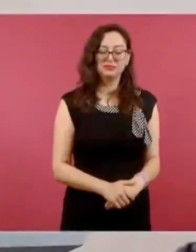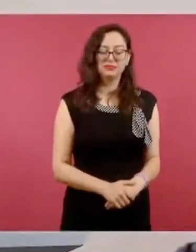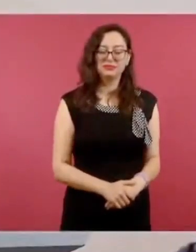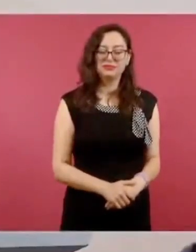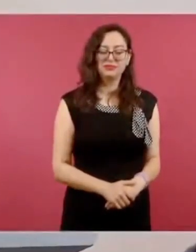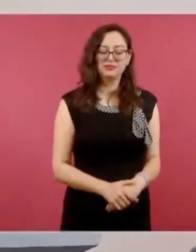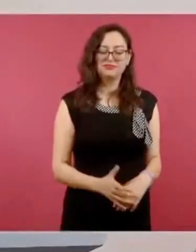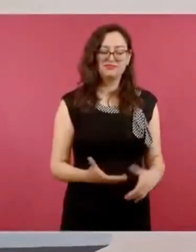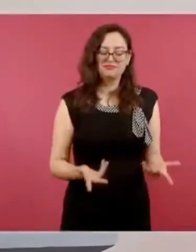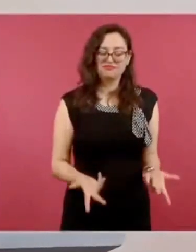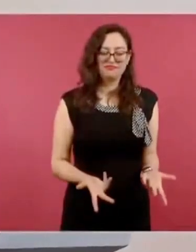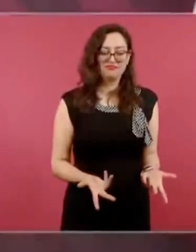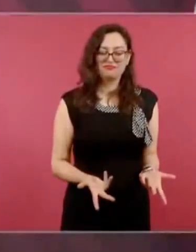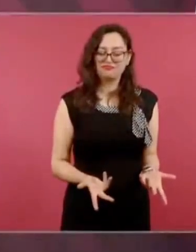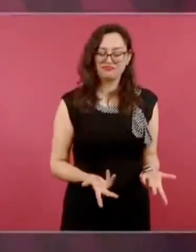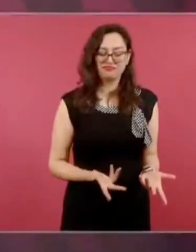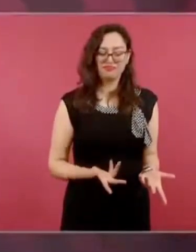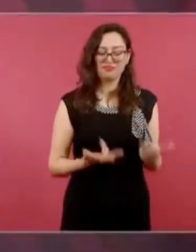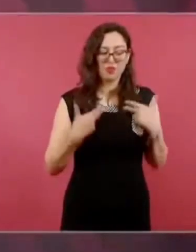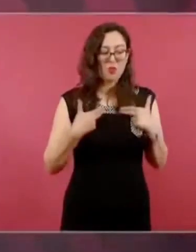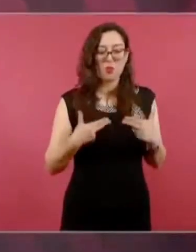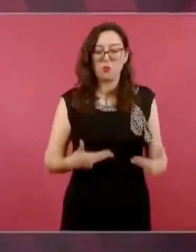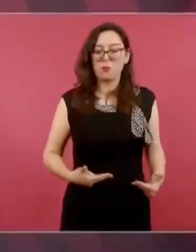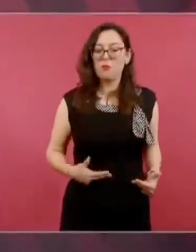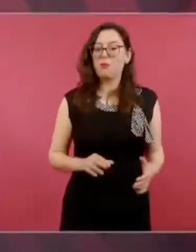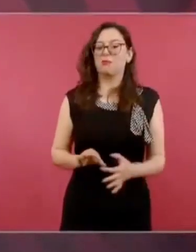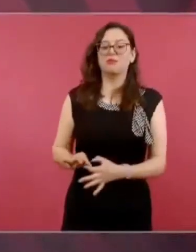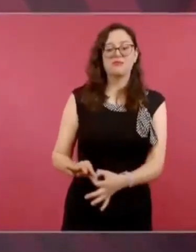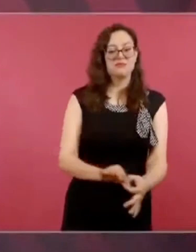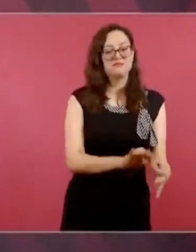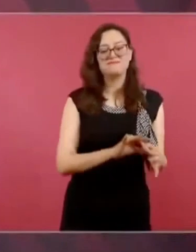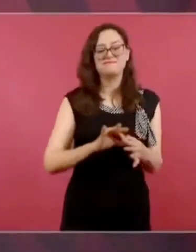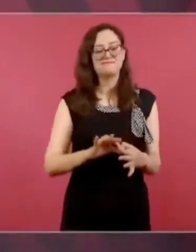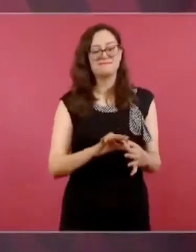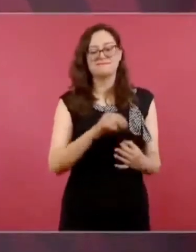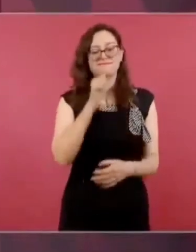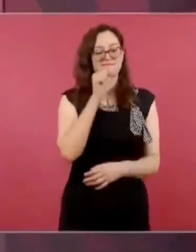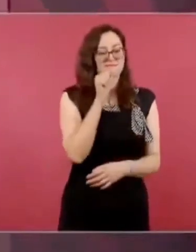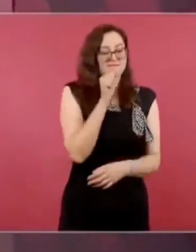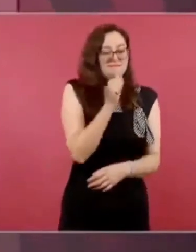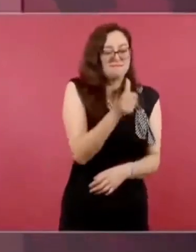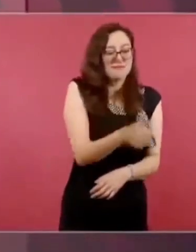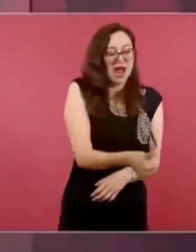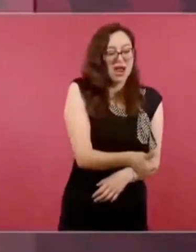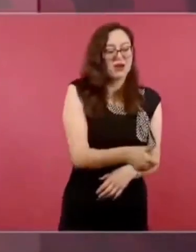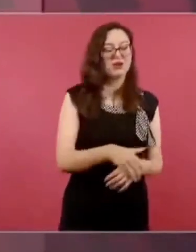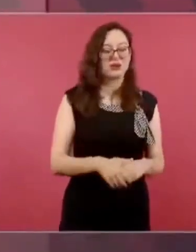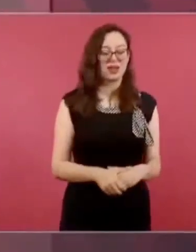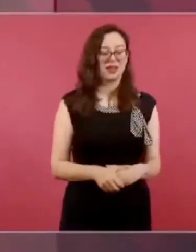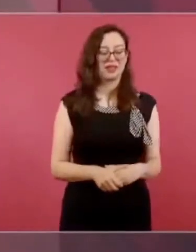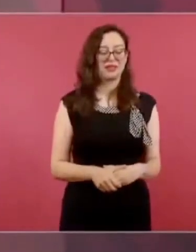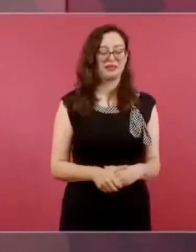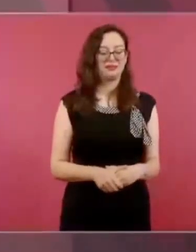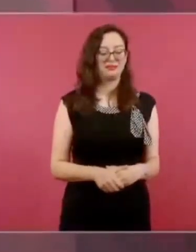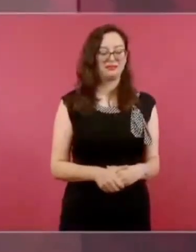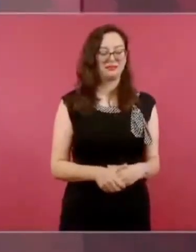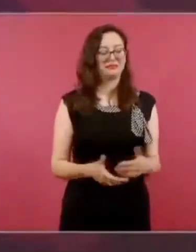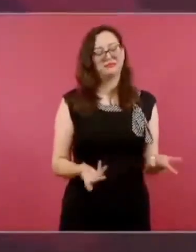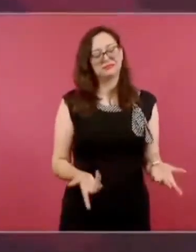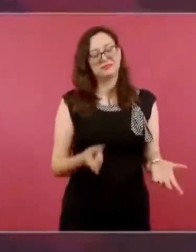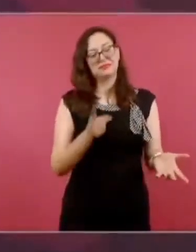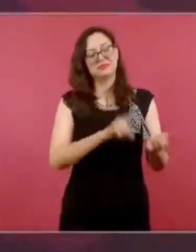Es poco humano y tiene muchas distorsiones. Por